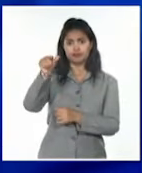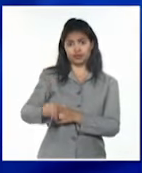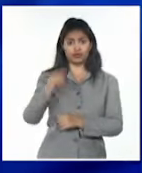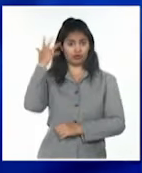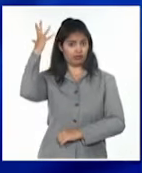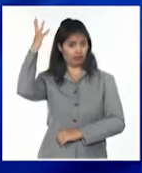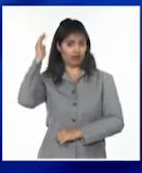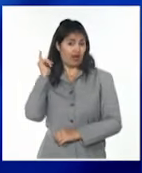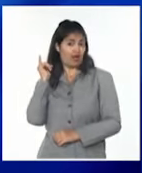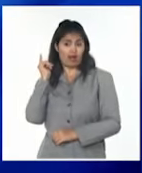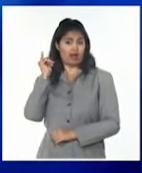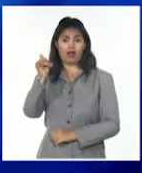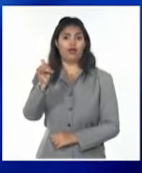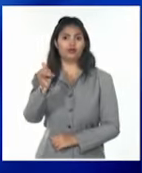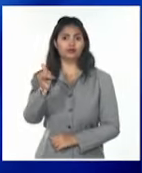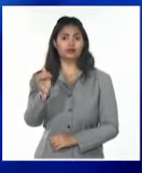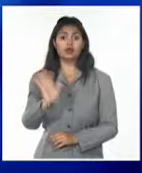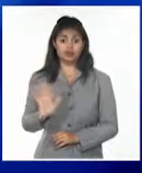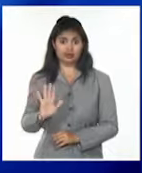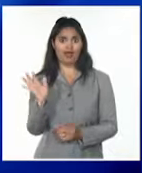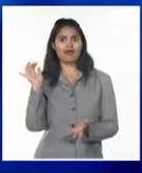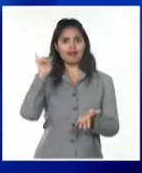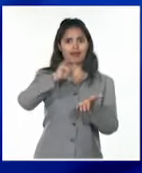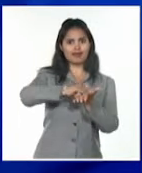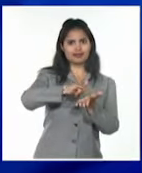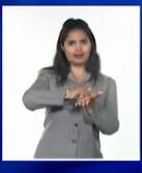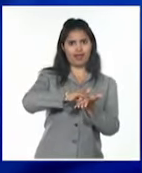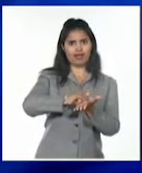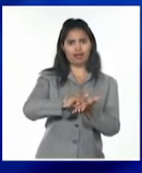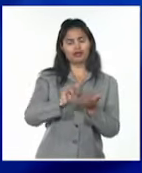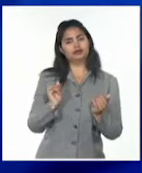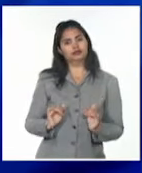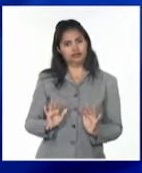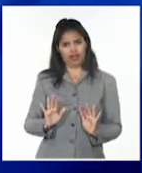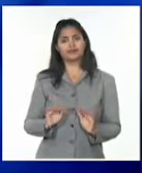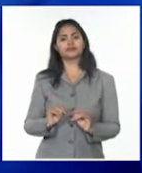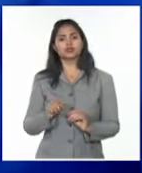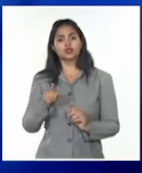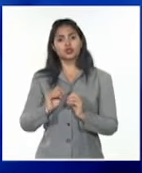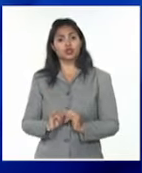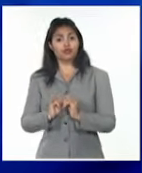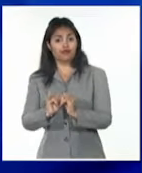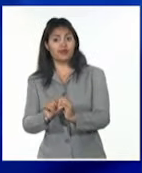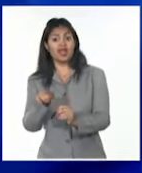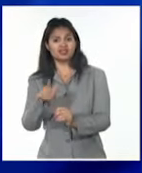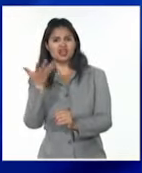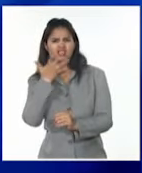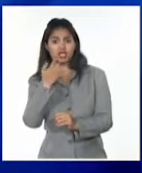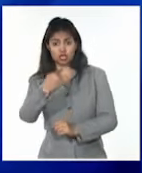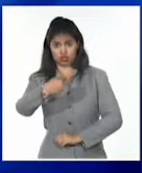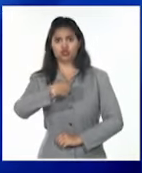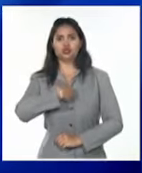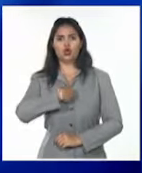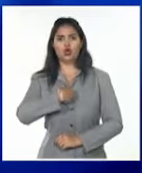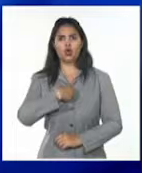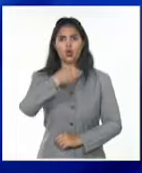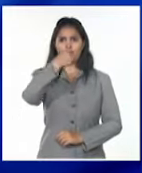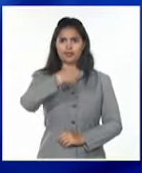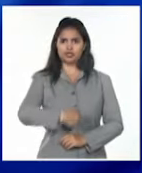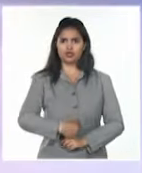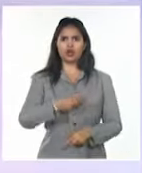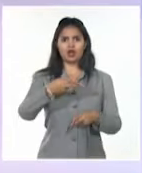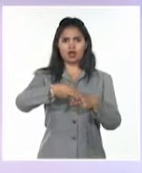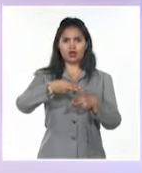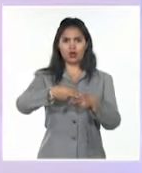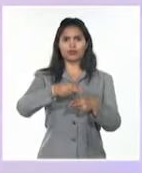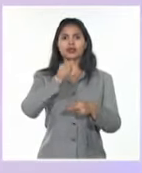lejos que por fin pudo llegar le dice que ese hermano que soy yo se llama